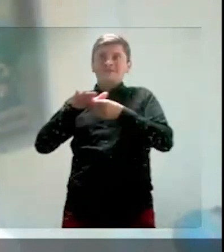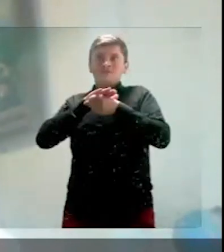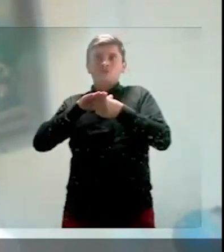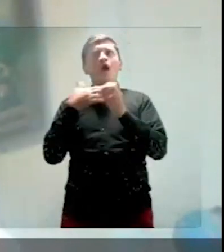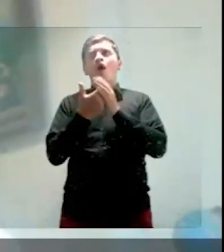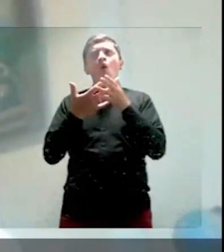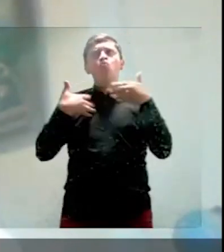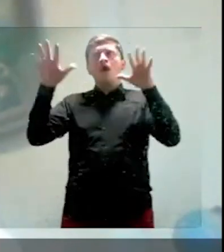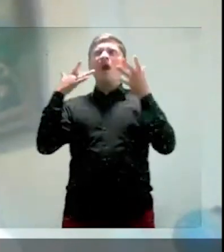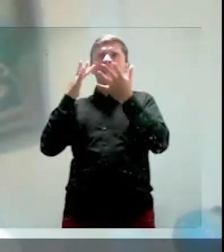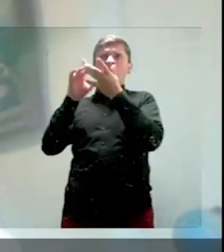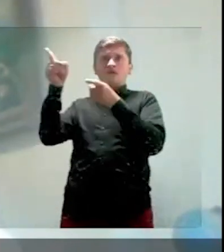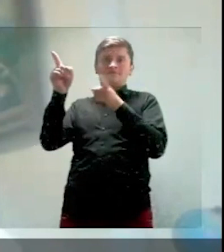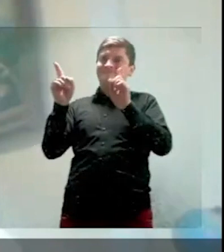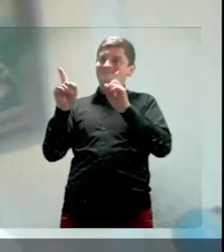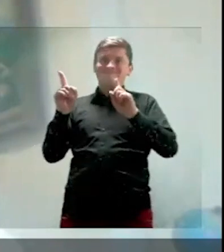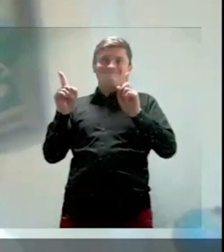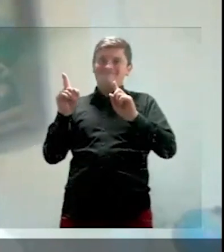cualquier argumentación.